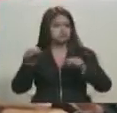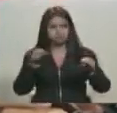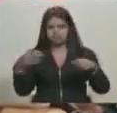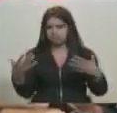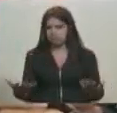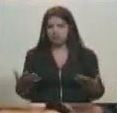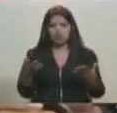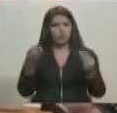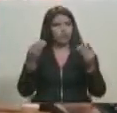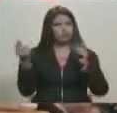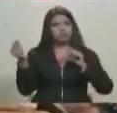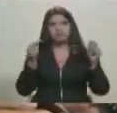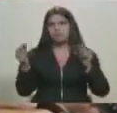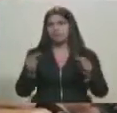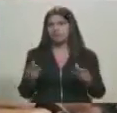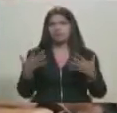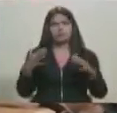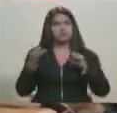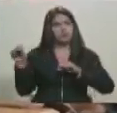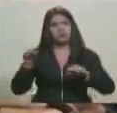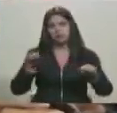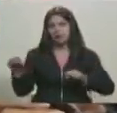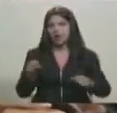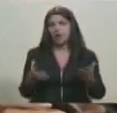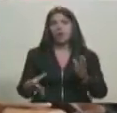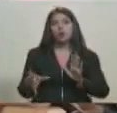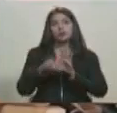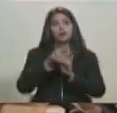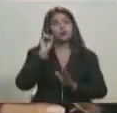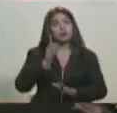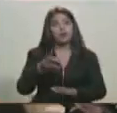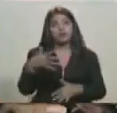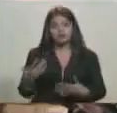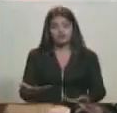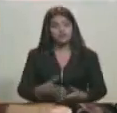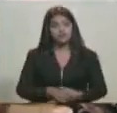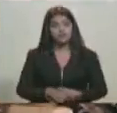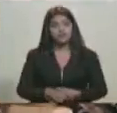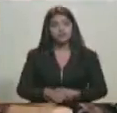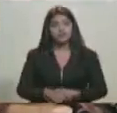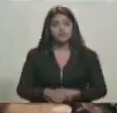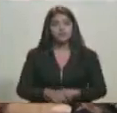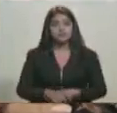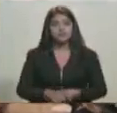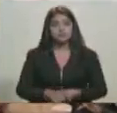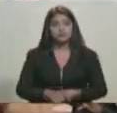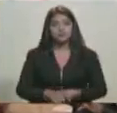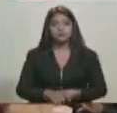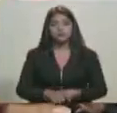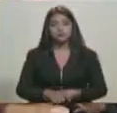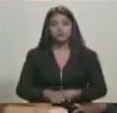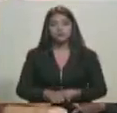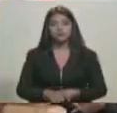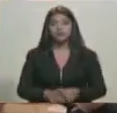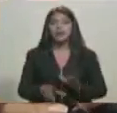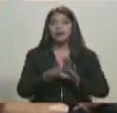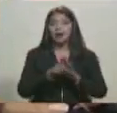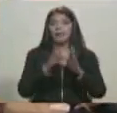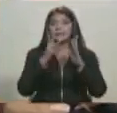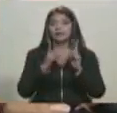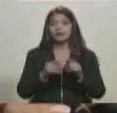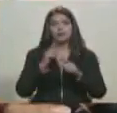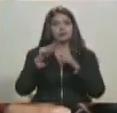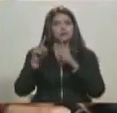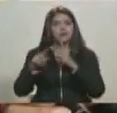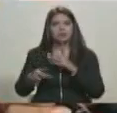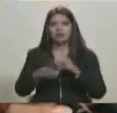Constituyente es muy dinámica, Los decretos tienen que ver con la puesta en vigencia desde el punto de vista legal y administrativo de